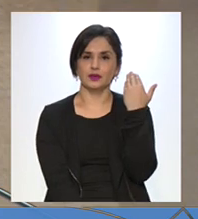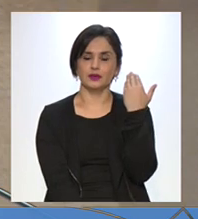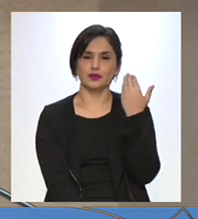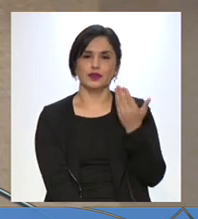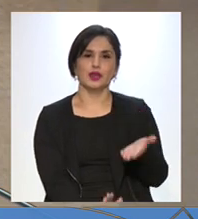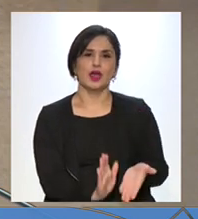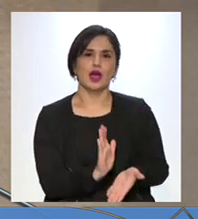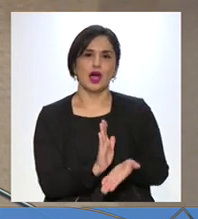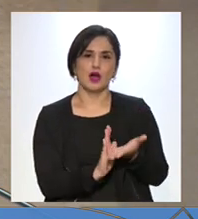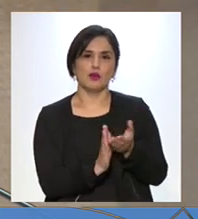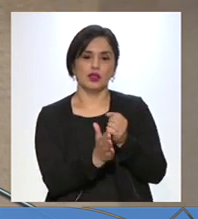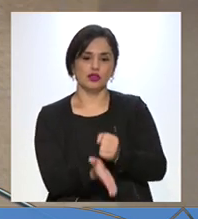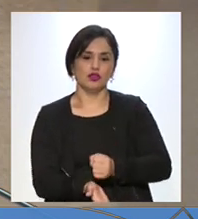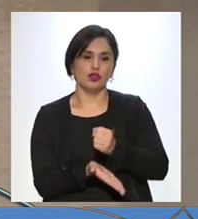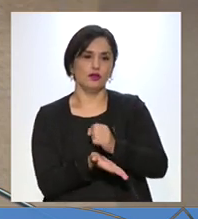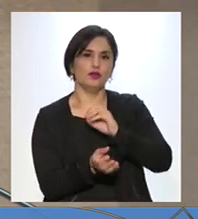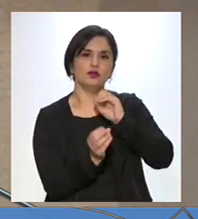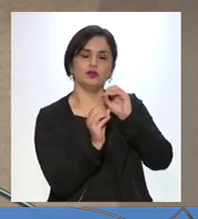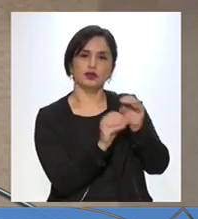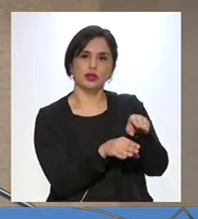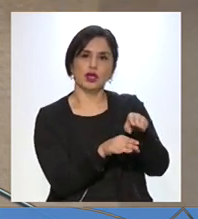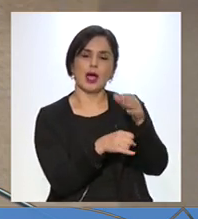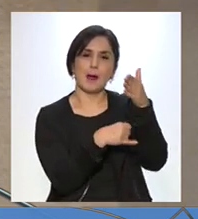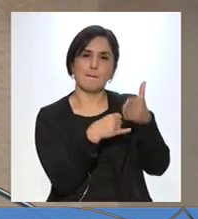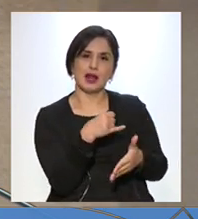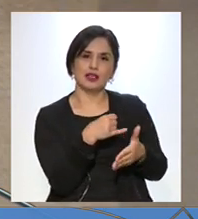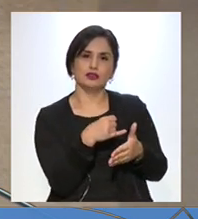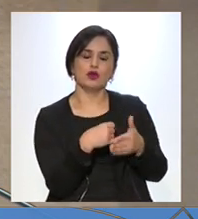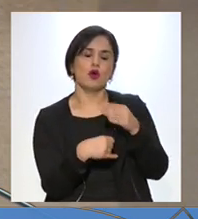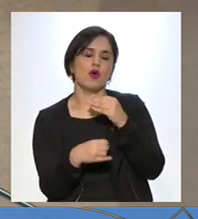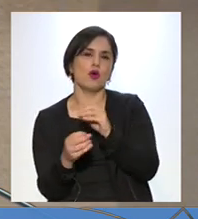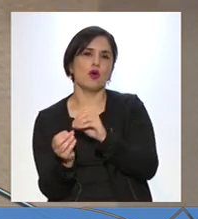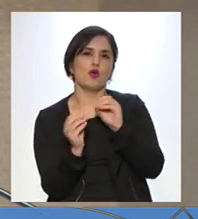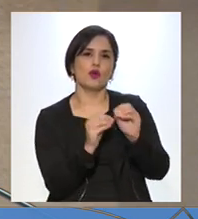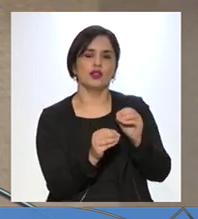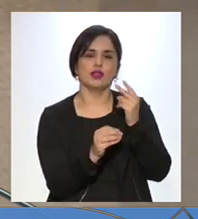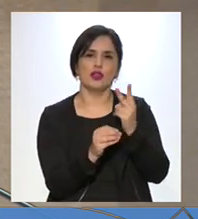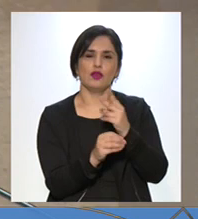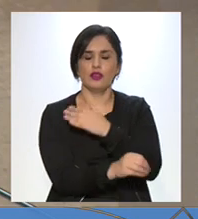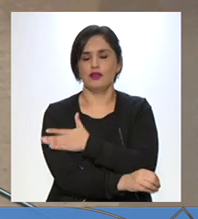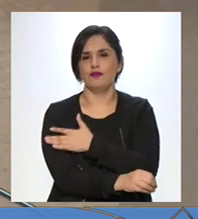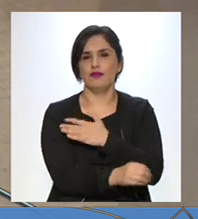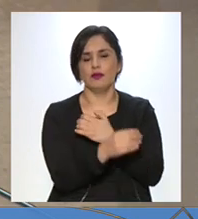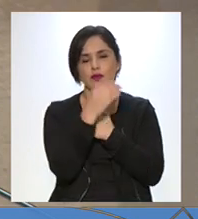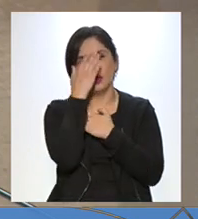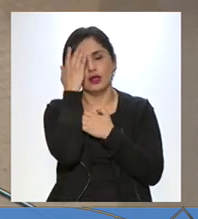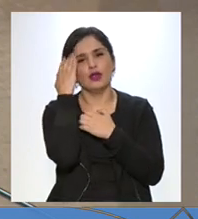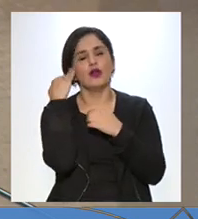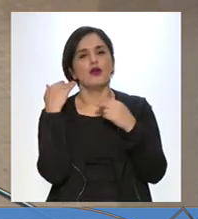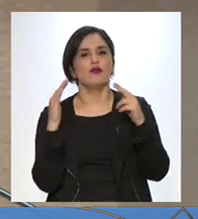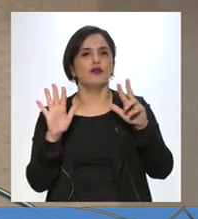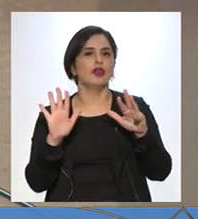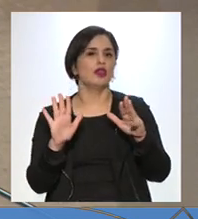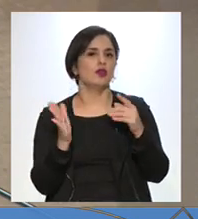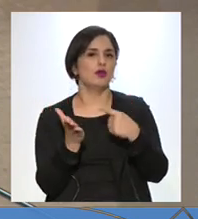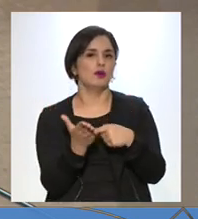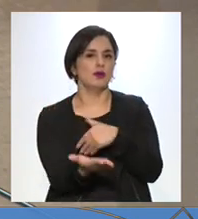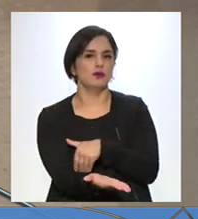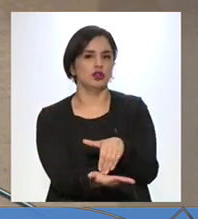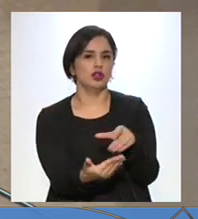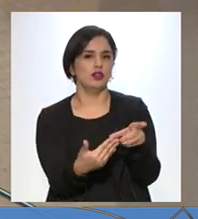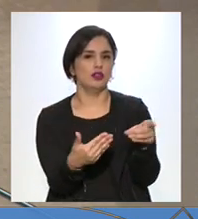de fondos depositados en cuentas de ahorro a plazo y cuenta 2 de AFP fue de 9 mil millones de dólares el mismo periodo. Esto significa